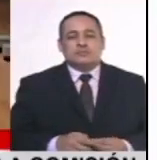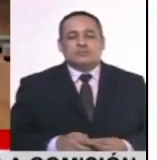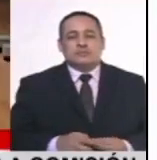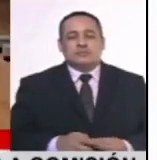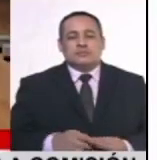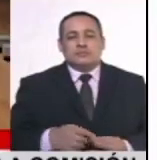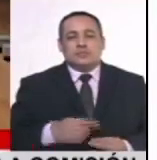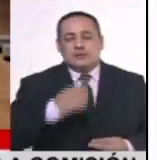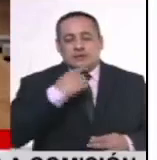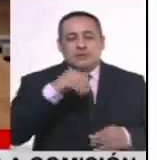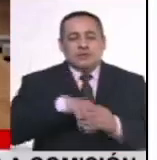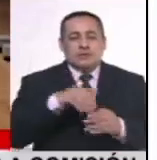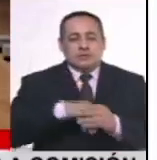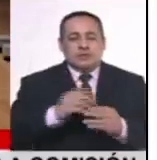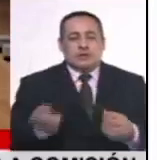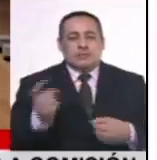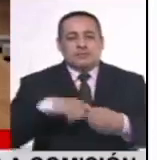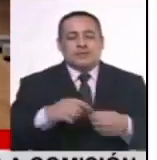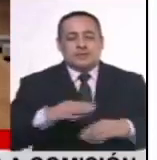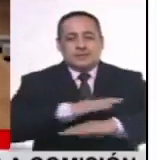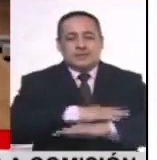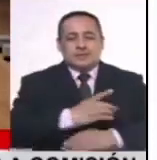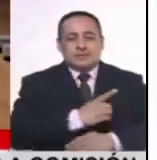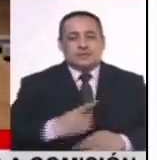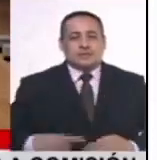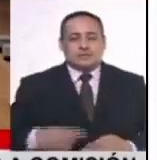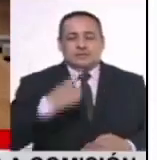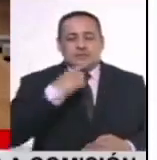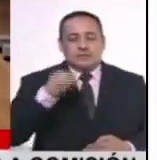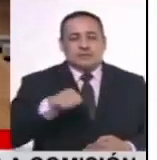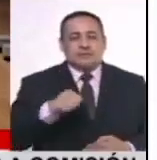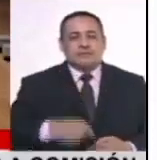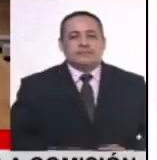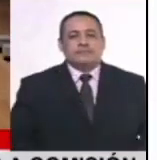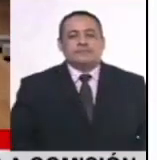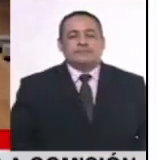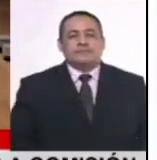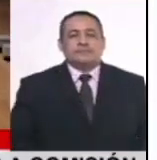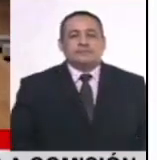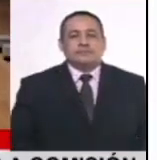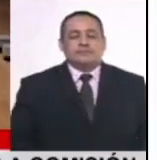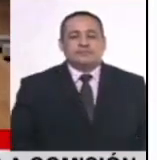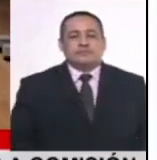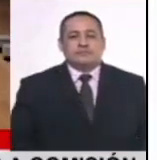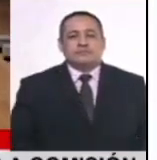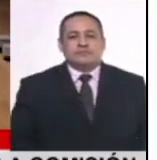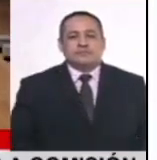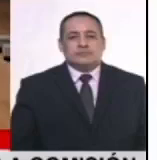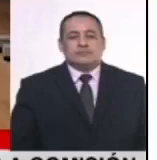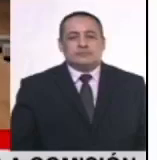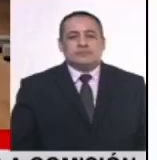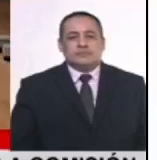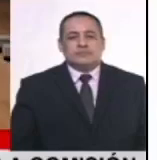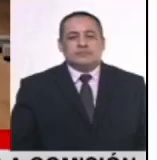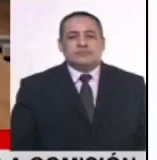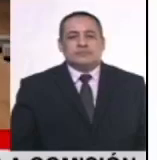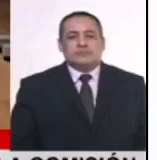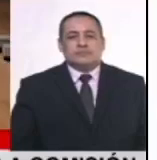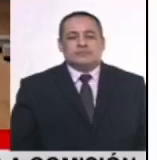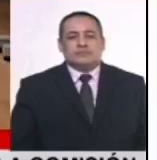Estamos en elección de integrantes de la mesa directiva. Barbarán Reyes, sí. Sí, sí, y también, por favor,